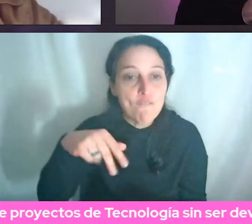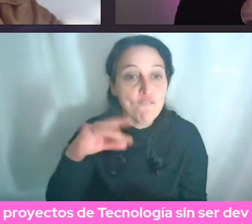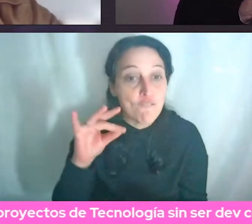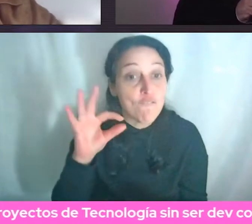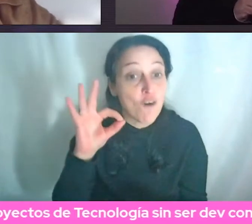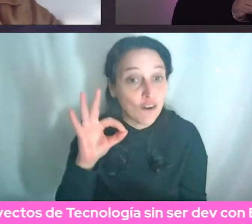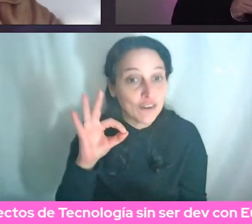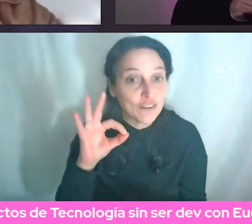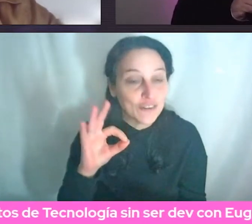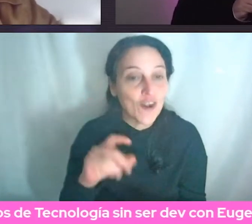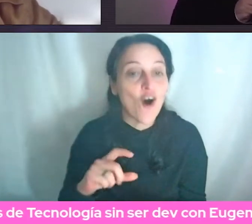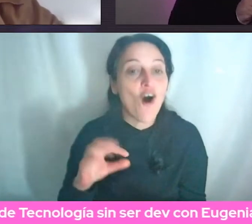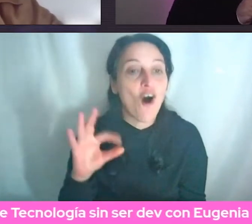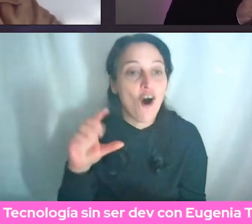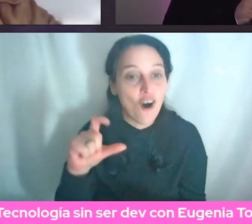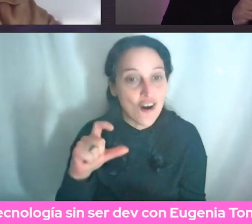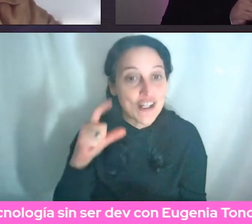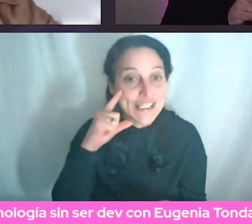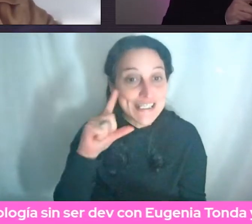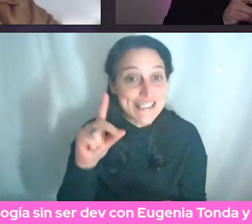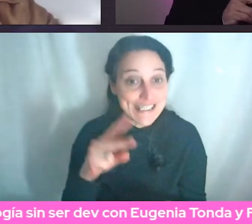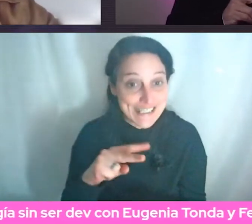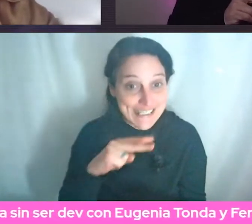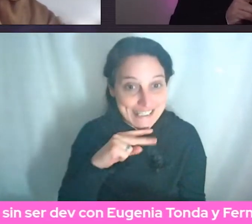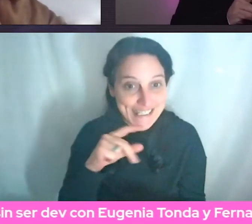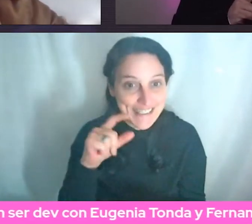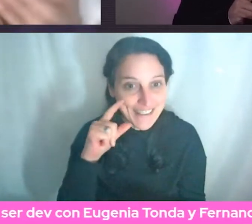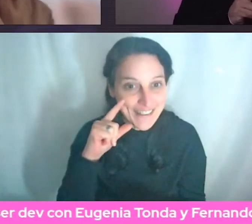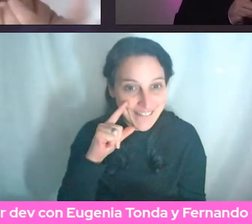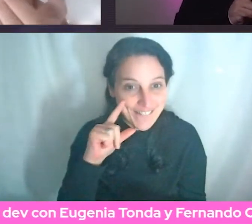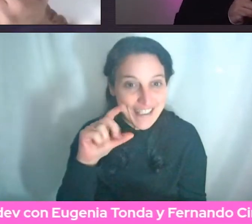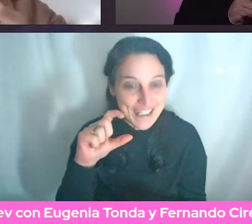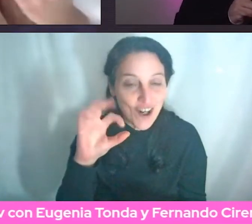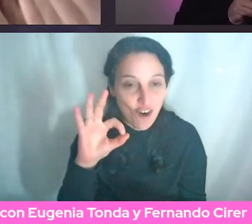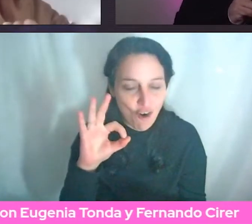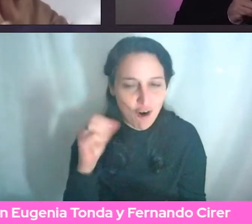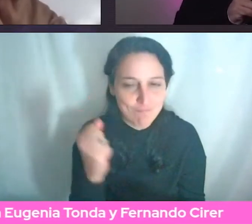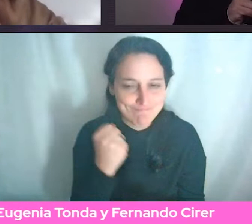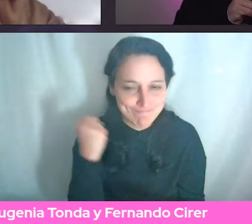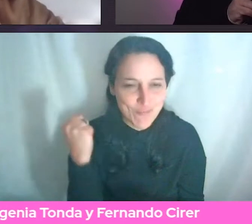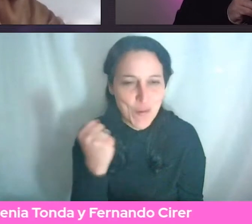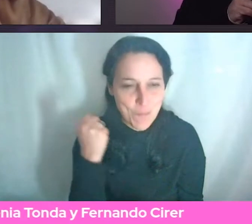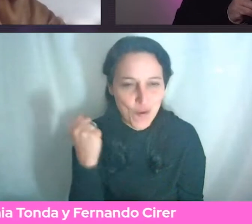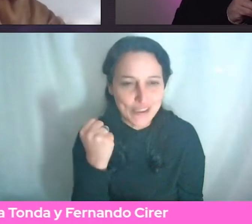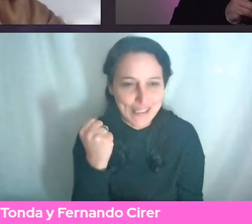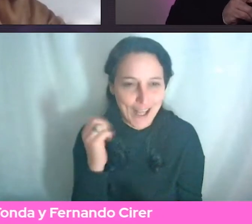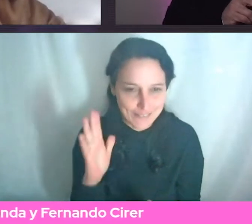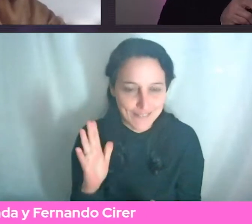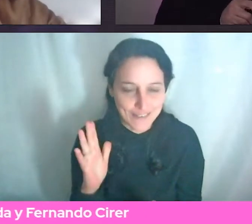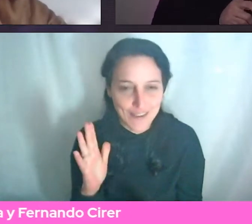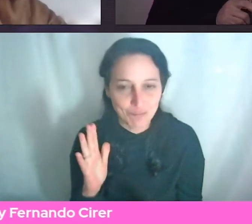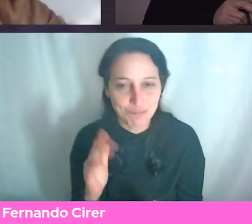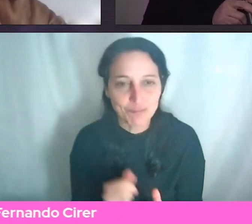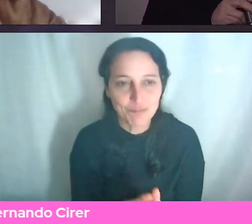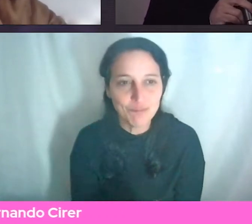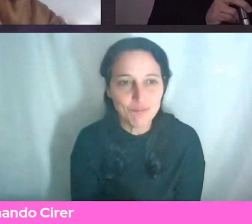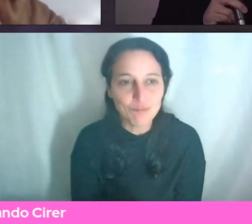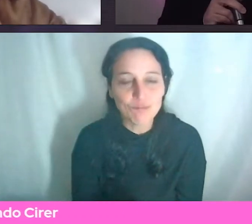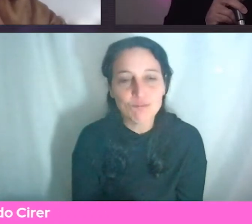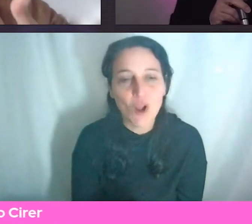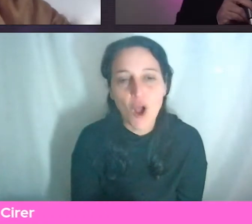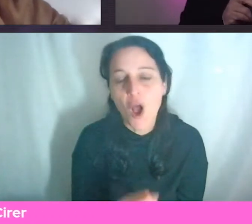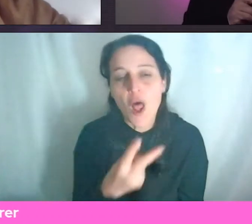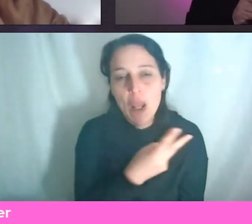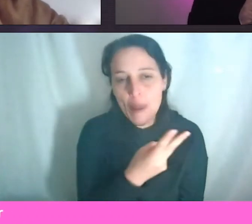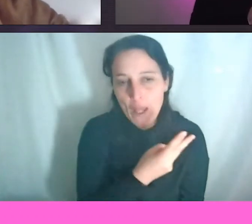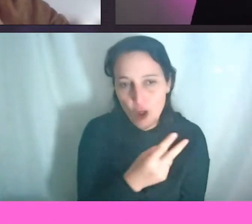Sí, es muy importante. El Fondo Cívico es una, bueno, tanto ADA como Wingu forma parte de